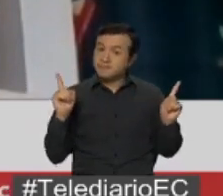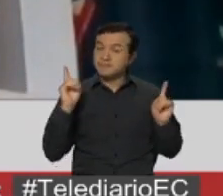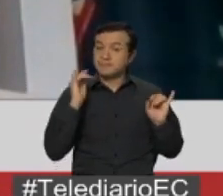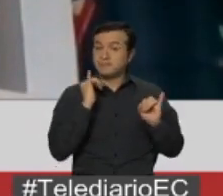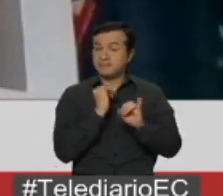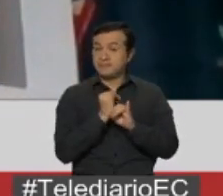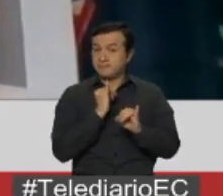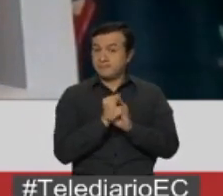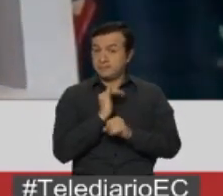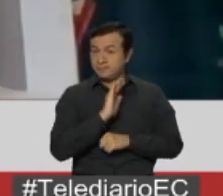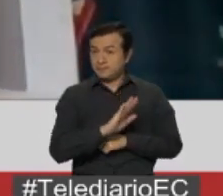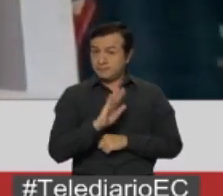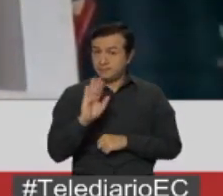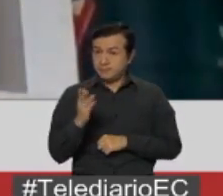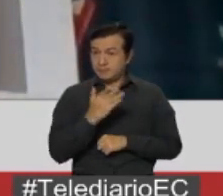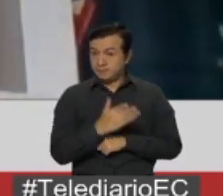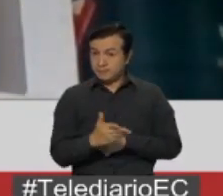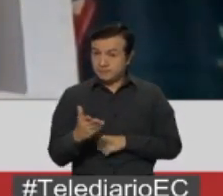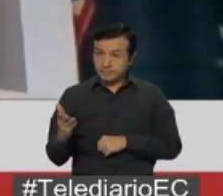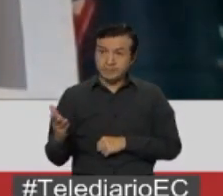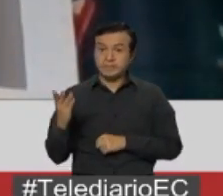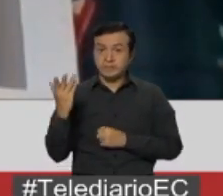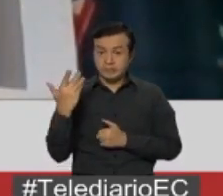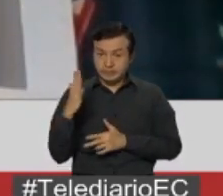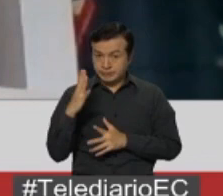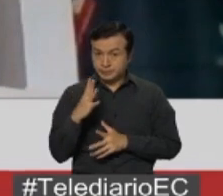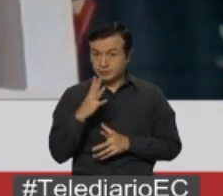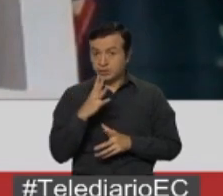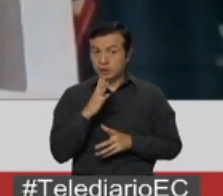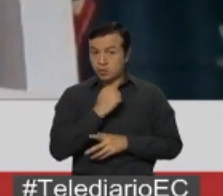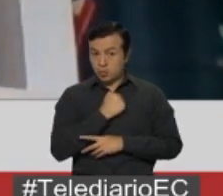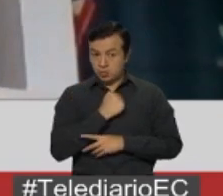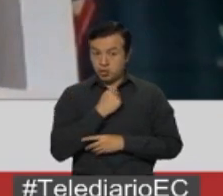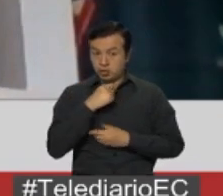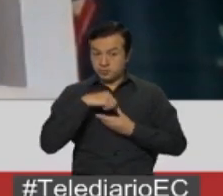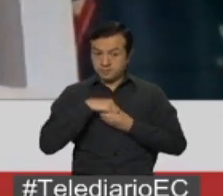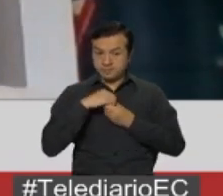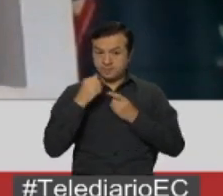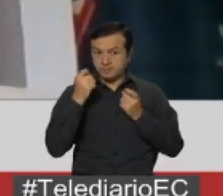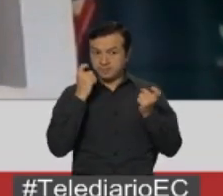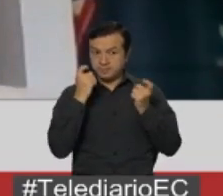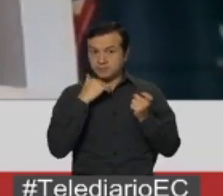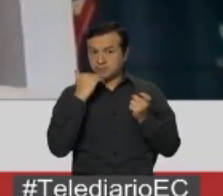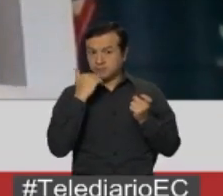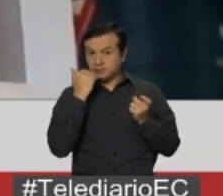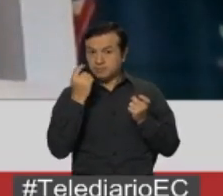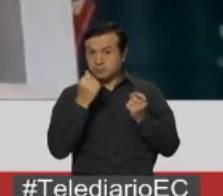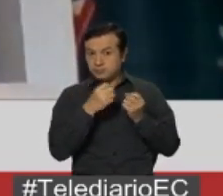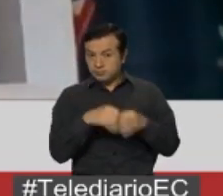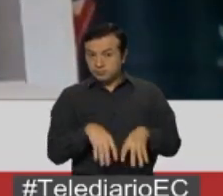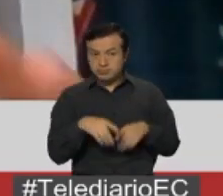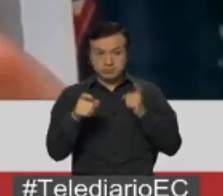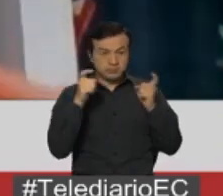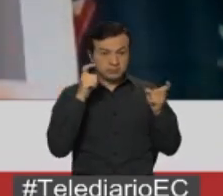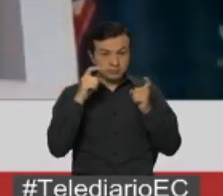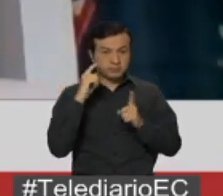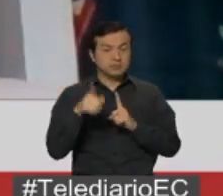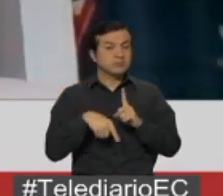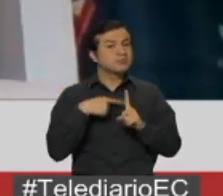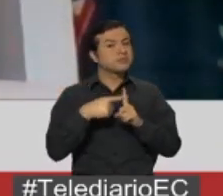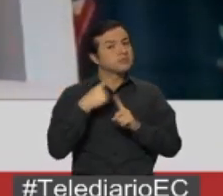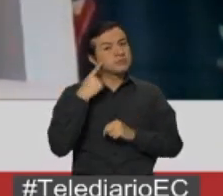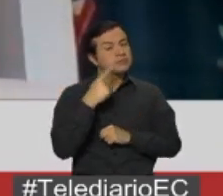instituciones que tienen este blindaje dentro de su patrimonio para poder cubrir eventuales pérdidas tienen una